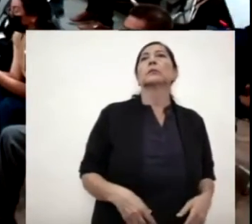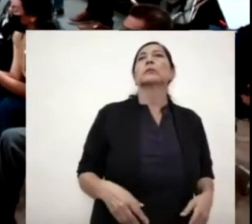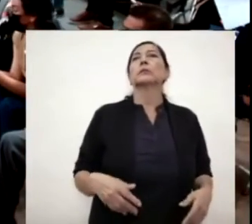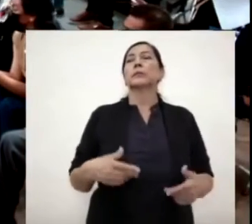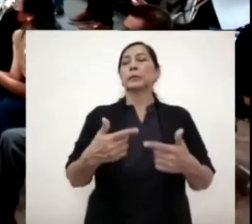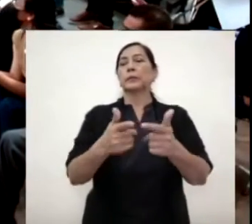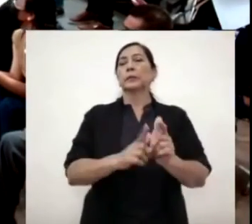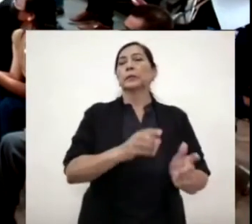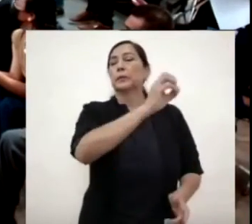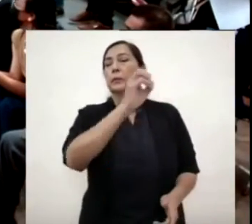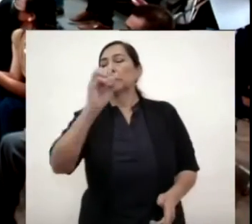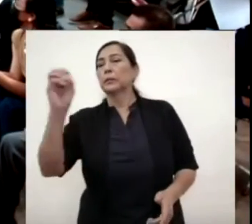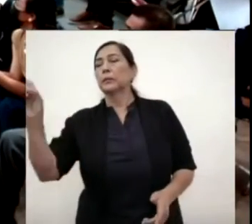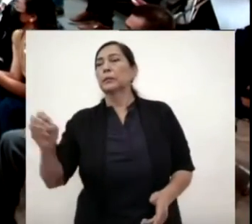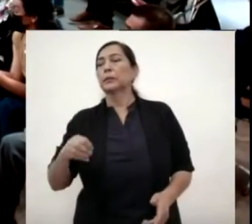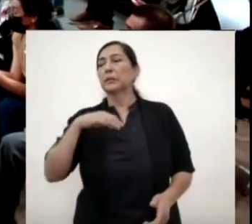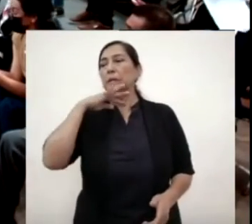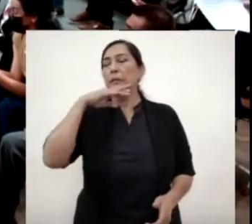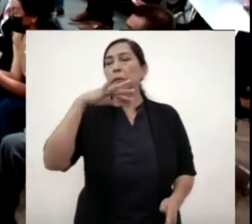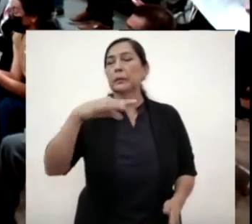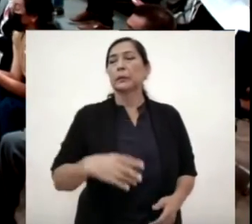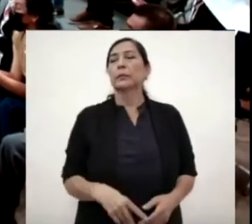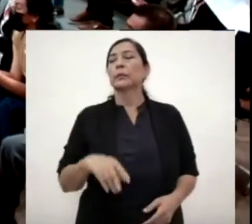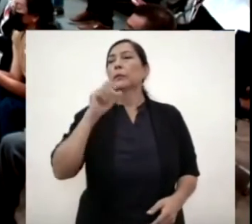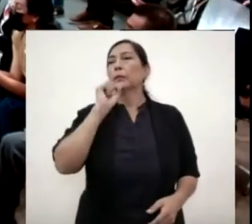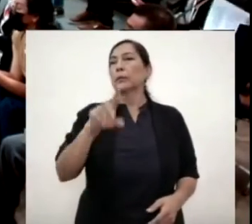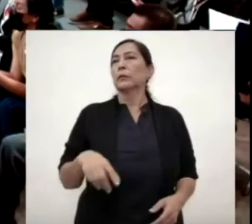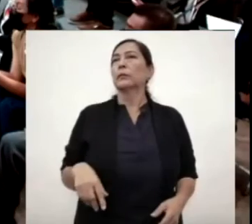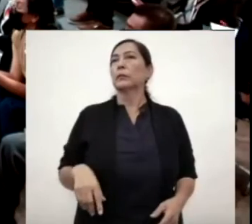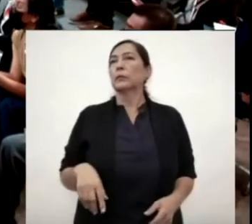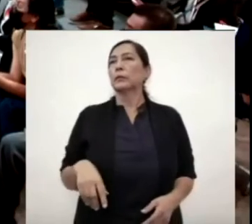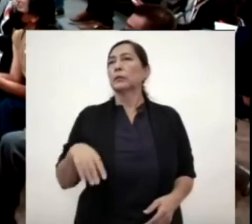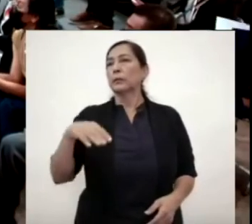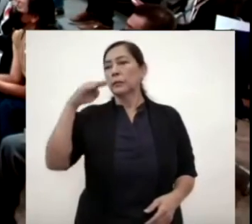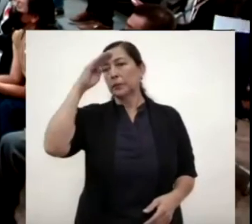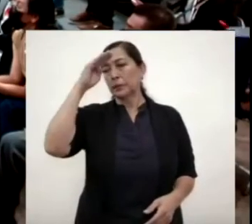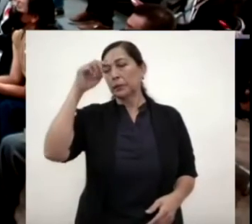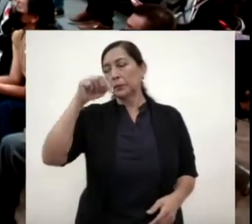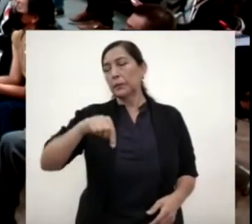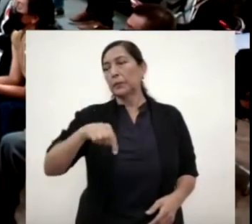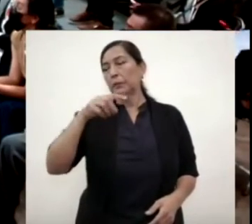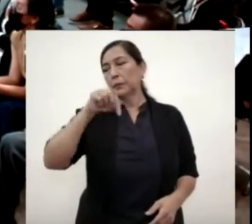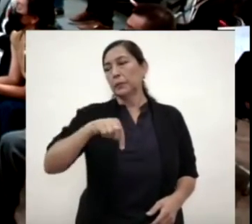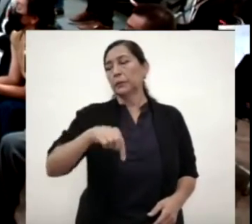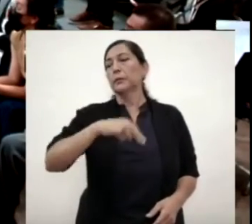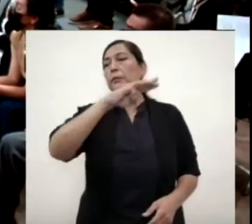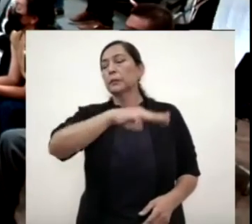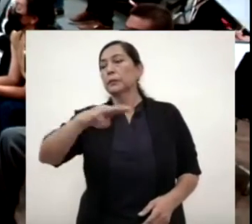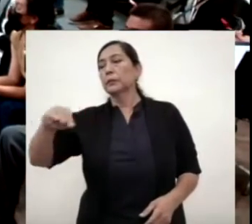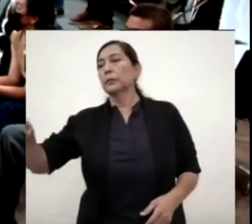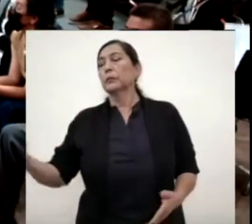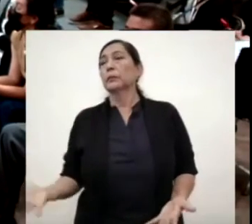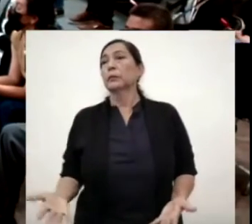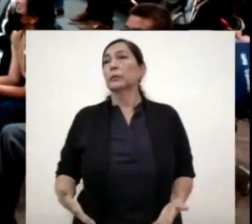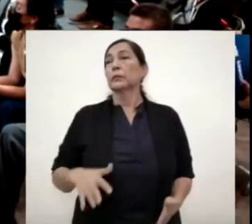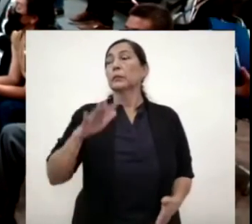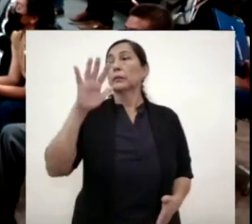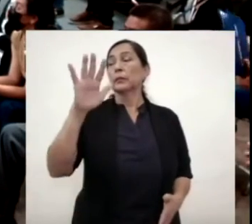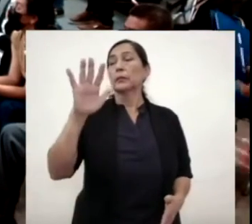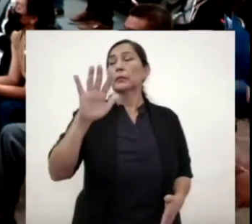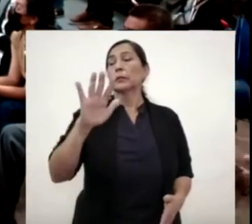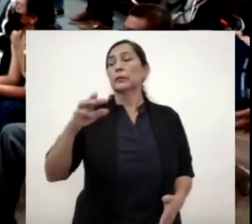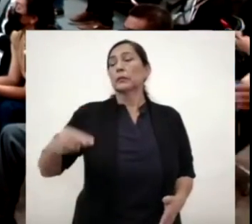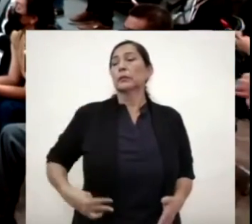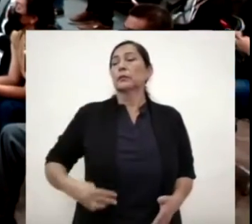También preguntarle en el tema de los feminicidios. Michoacán ocupa por lo menos 5 municipios, se encuentran entre los 100 que tienen mayor